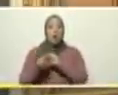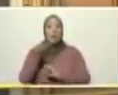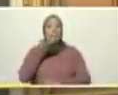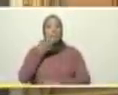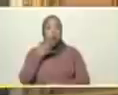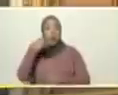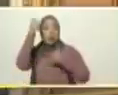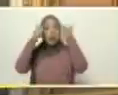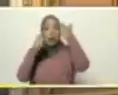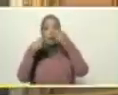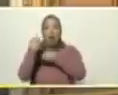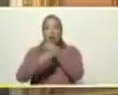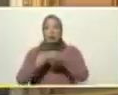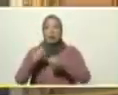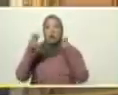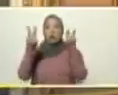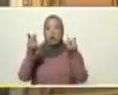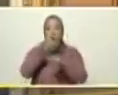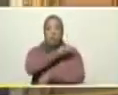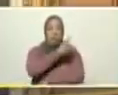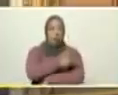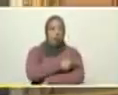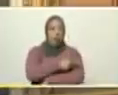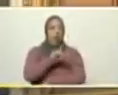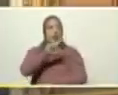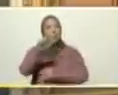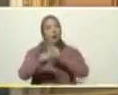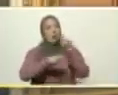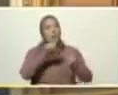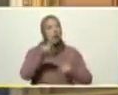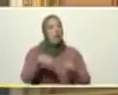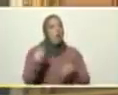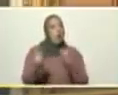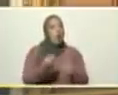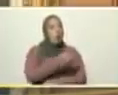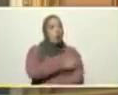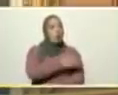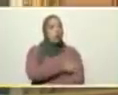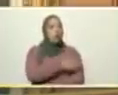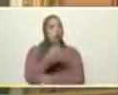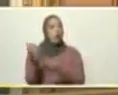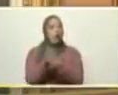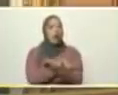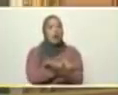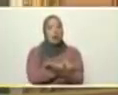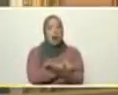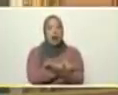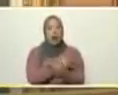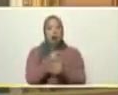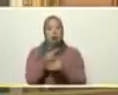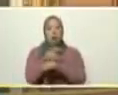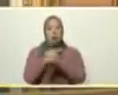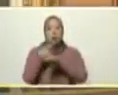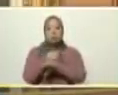Y se impuso la opinión del gobierno de los Estados Unidos, aunque después trataron de